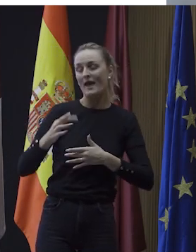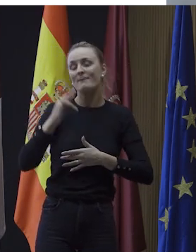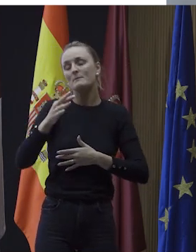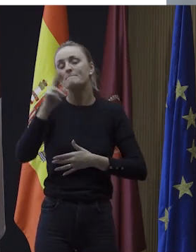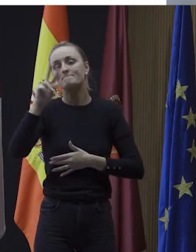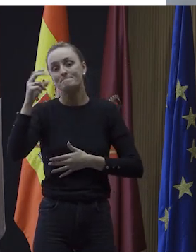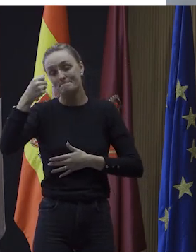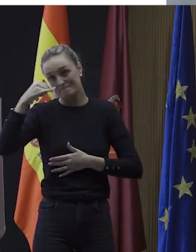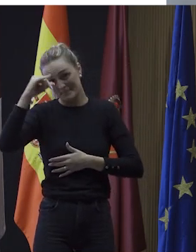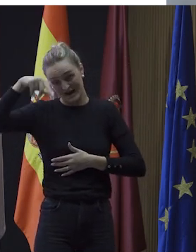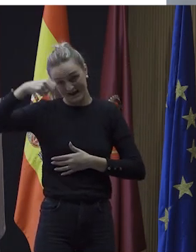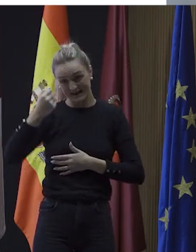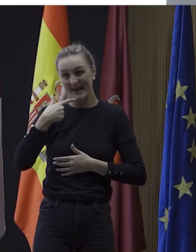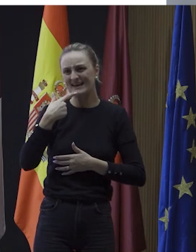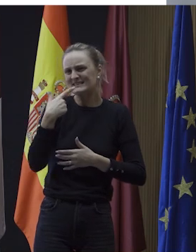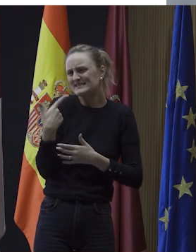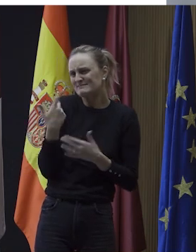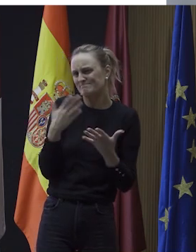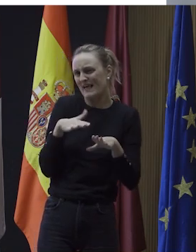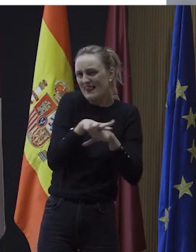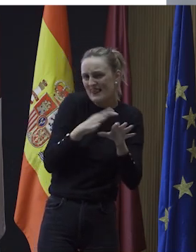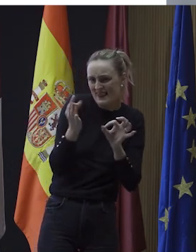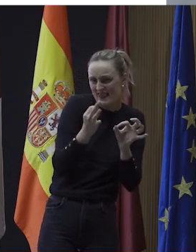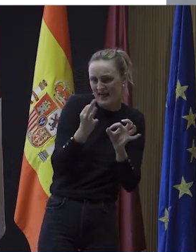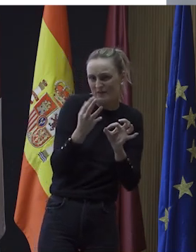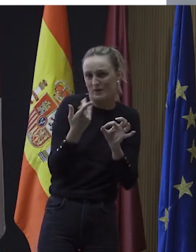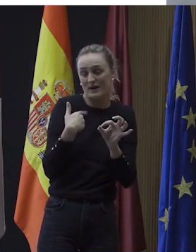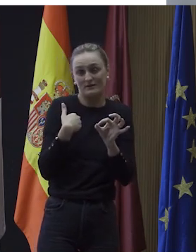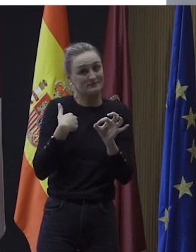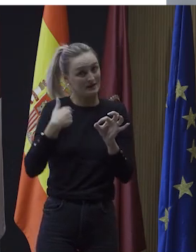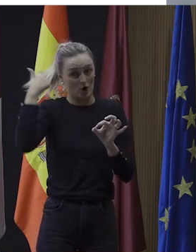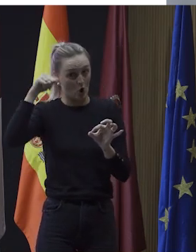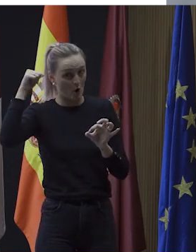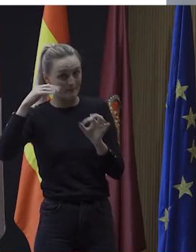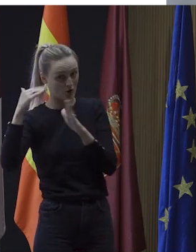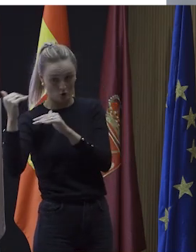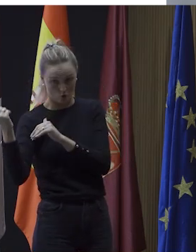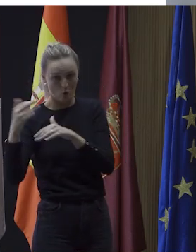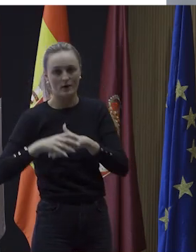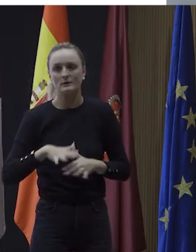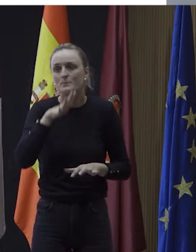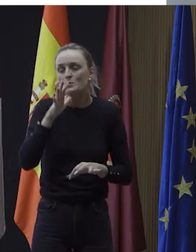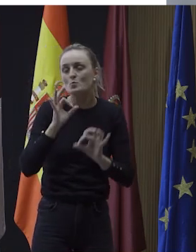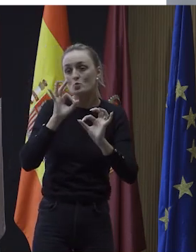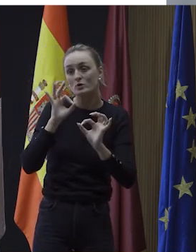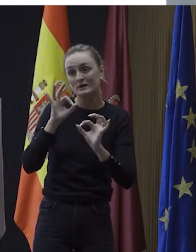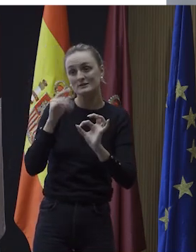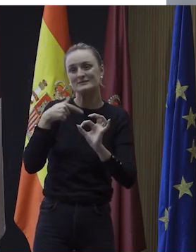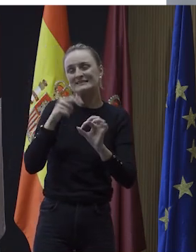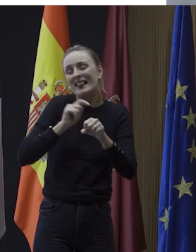izquierda, y ese espacio en el hombre no existe, ¿vale? Entonces, esto va a dar una